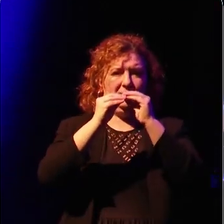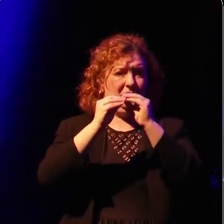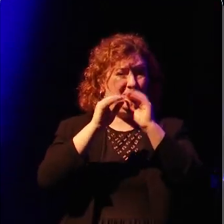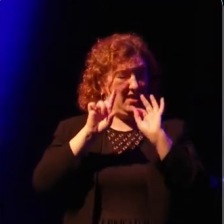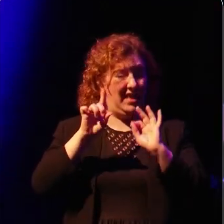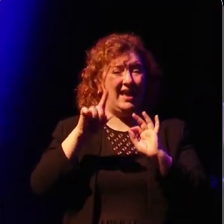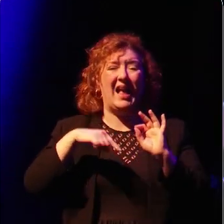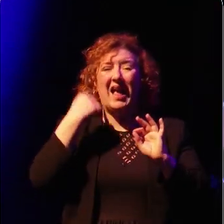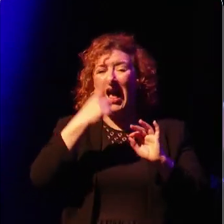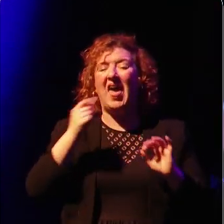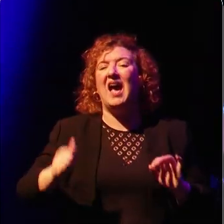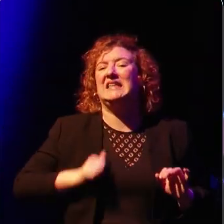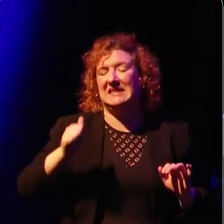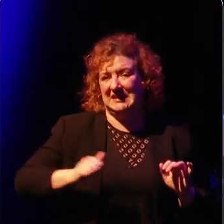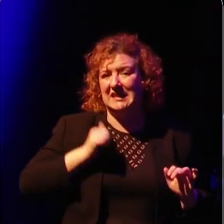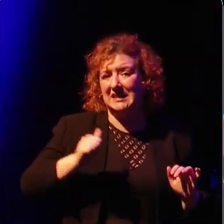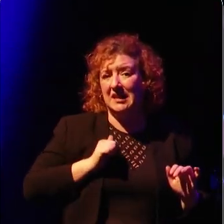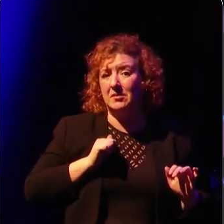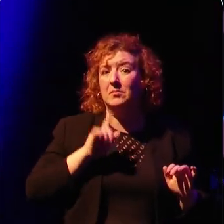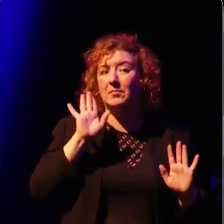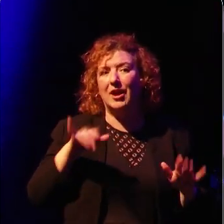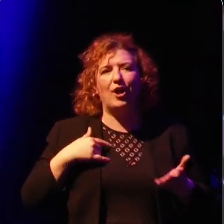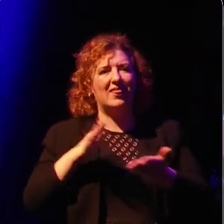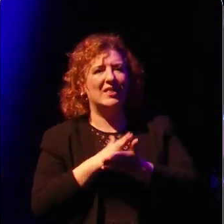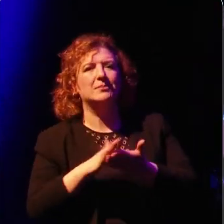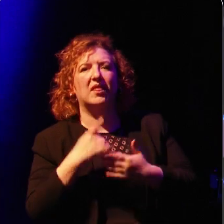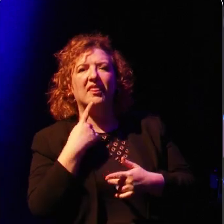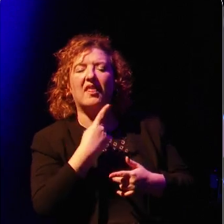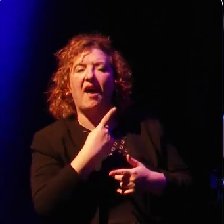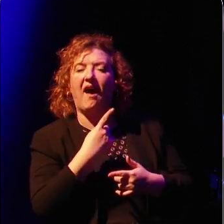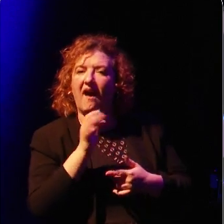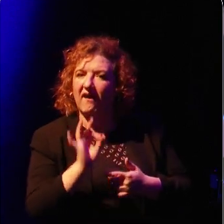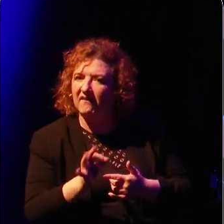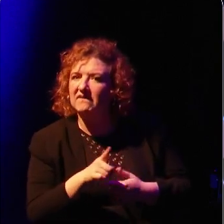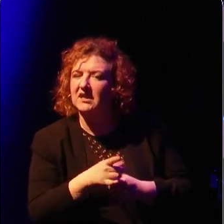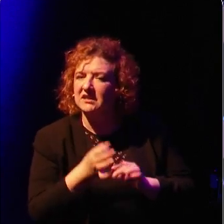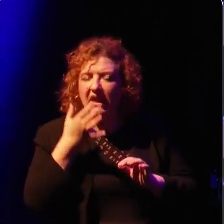sintética que le hace creer al discriminador que es real.